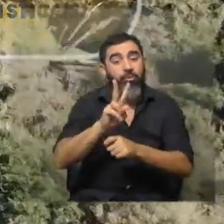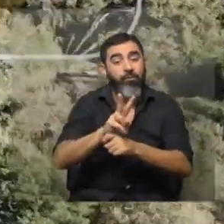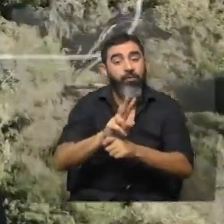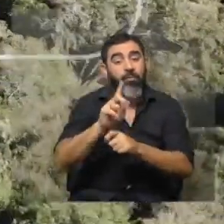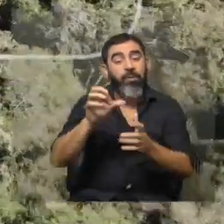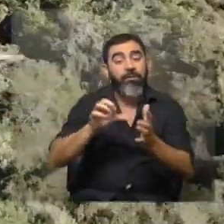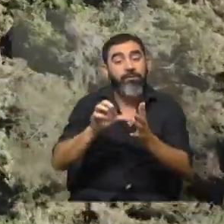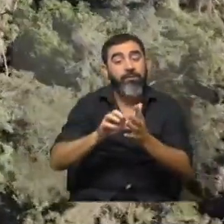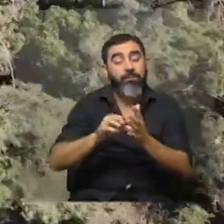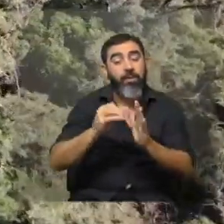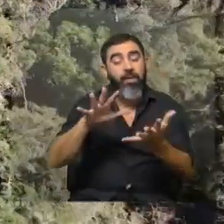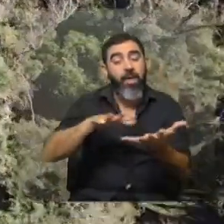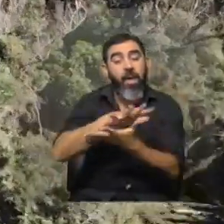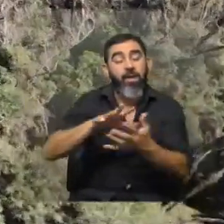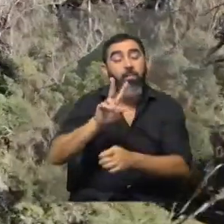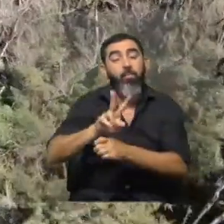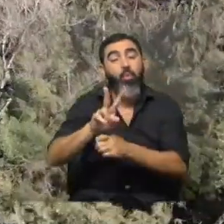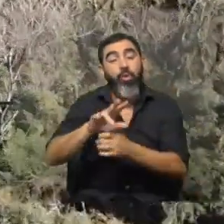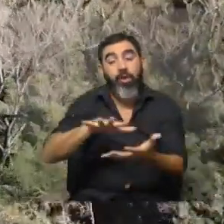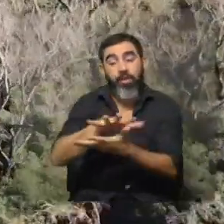para el Sistema Nacional de Áreas Protegidas.